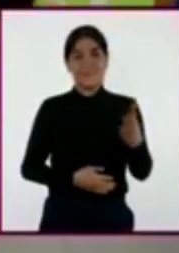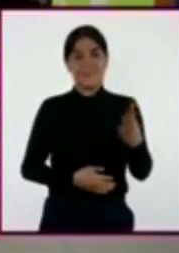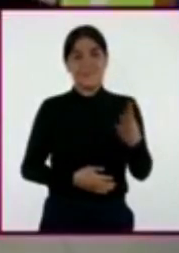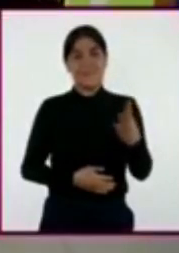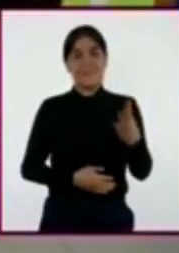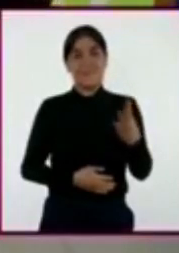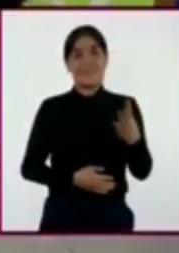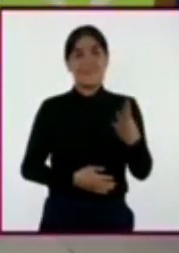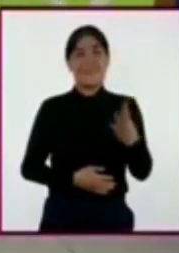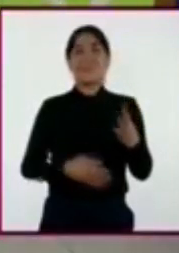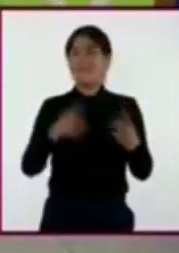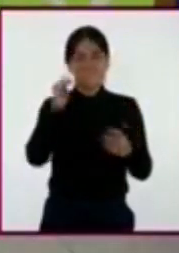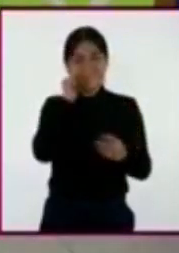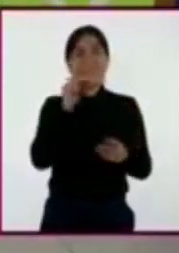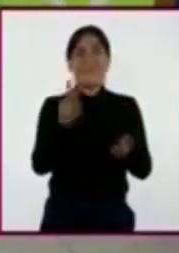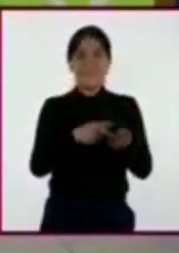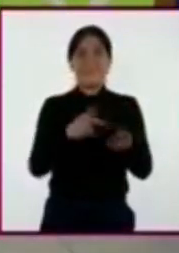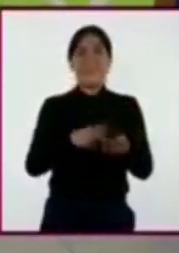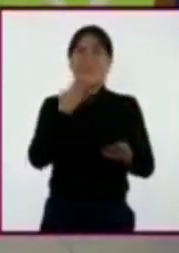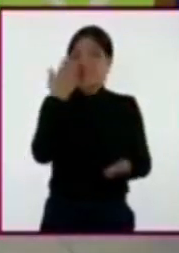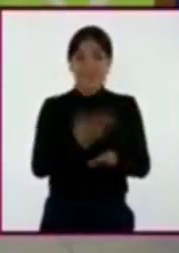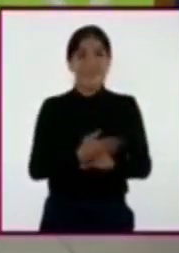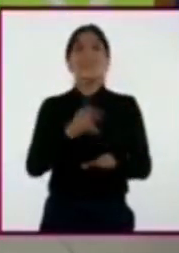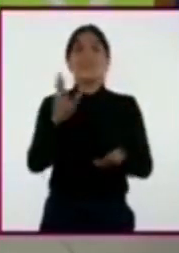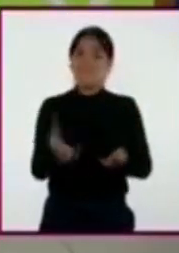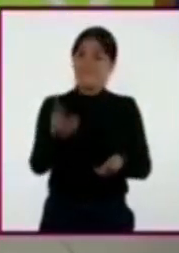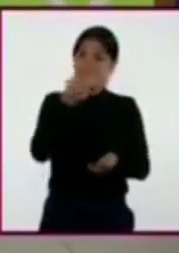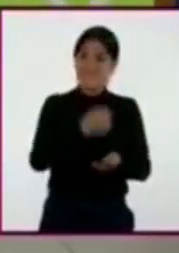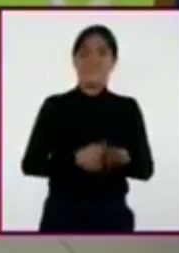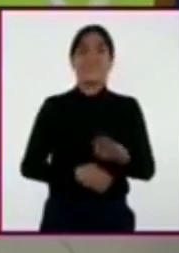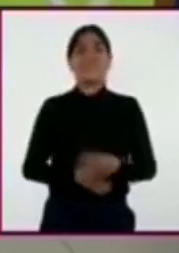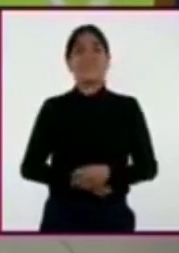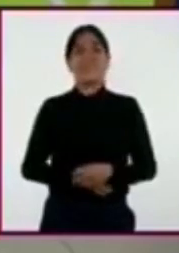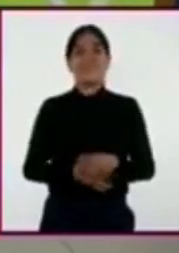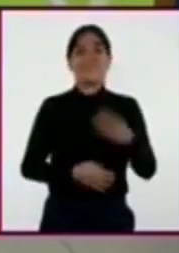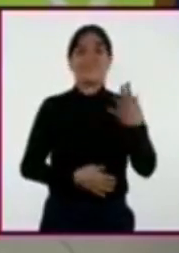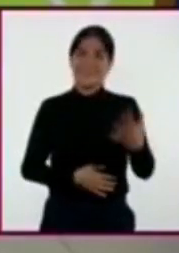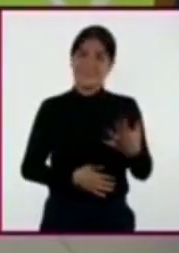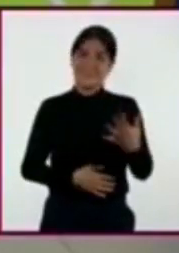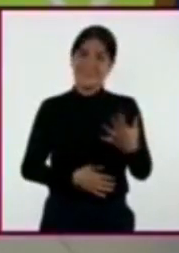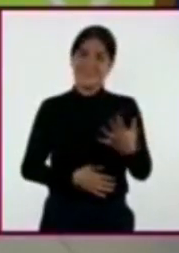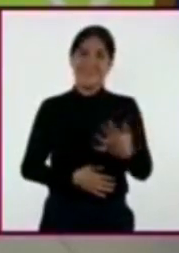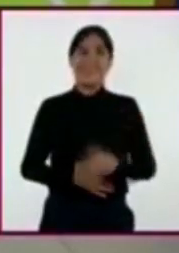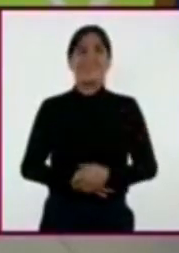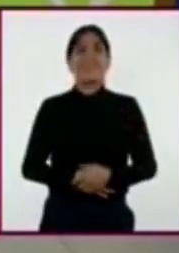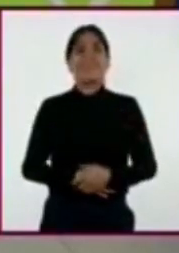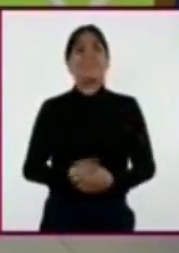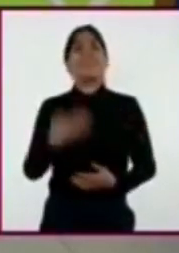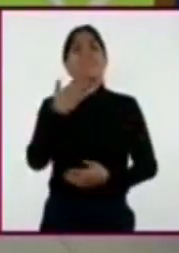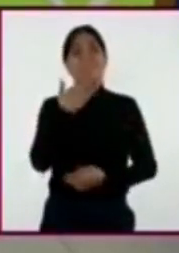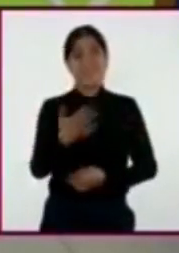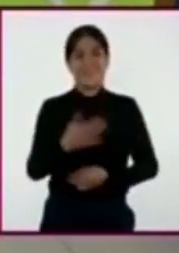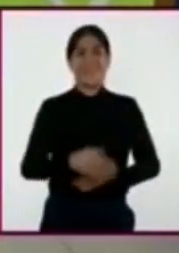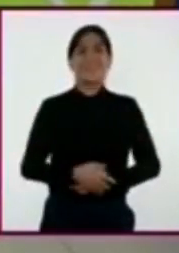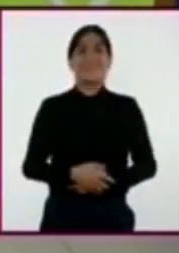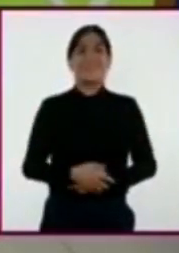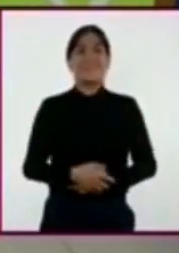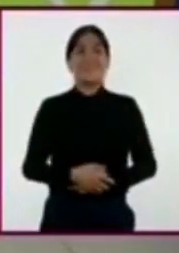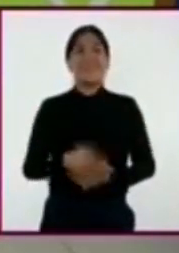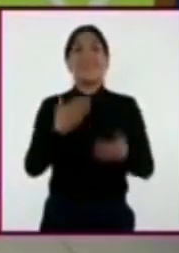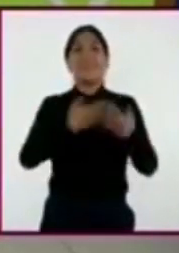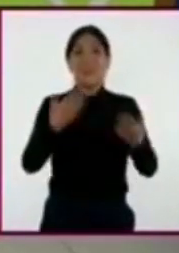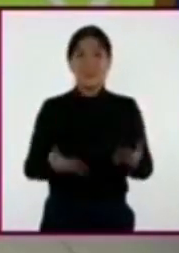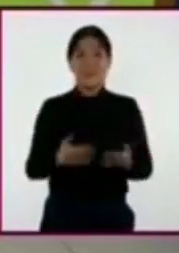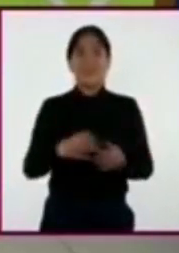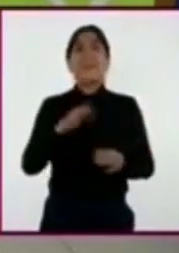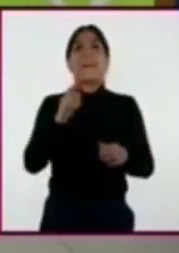4. Vamos, no importa, no importa. Si se cae, levantas tu calcetín. 5. Muy bien. Ahora